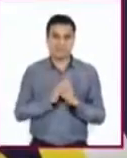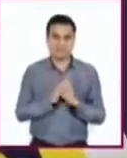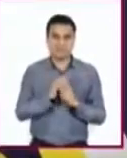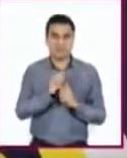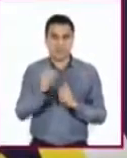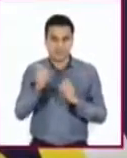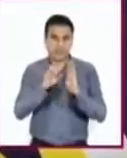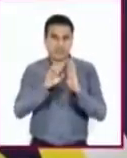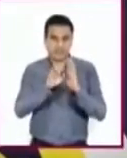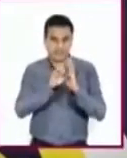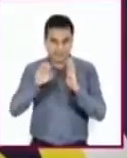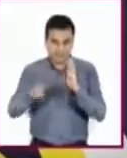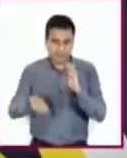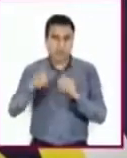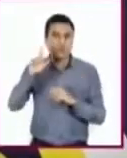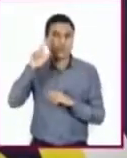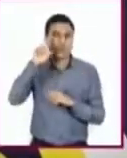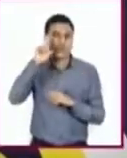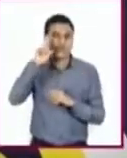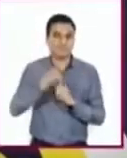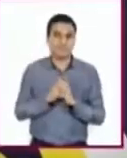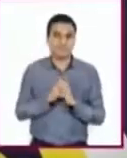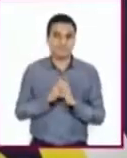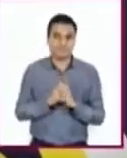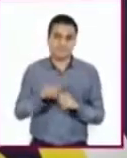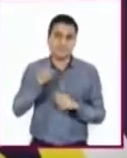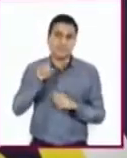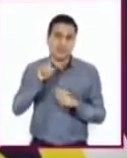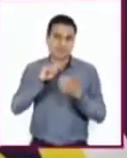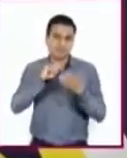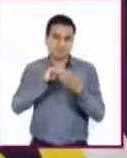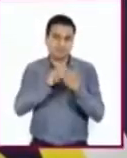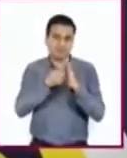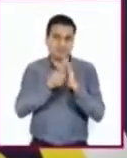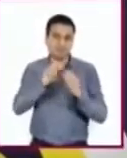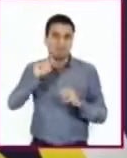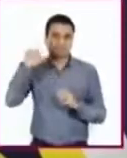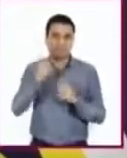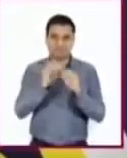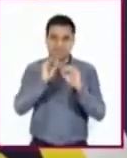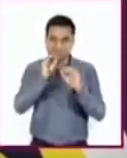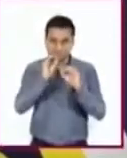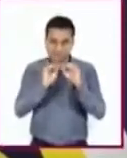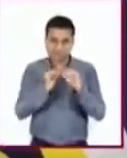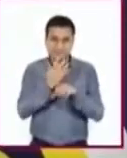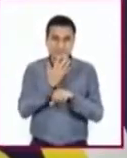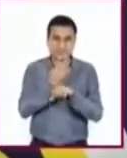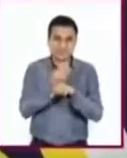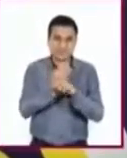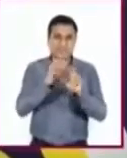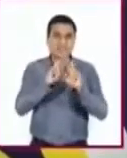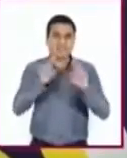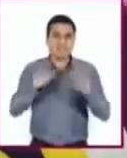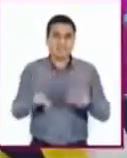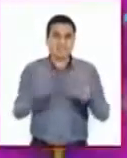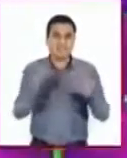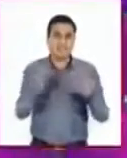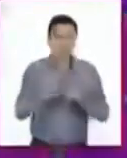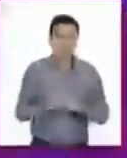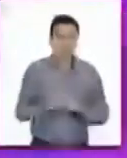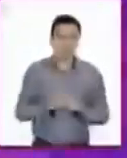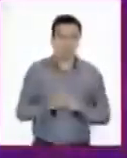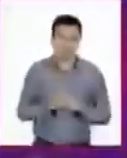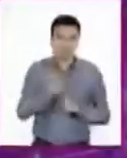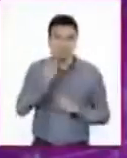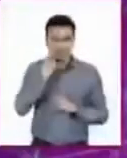se le presentó a Luis, un técnico que se dedica a dar mantenimiento y reparar refrigeradores comerciales.